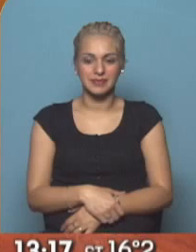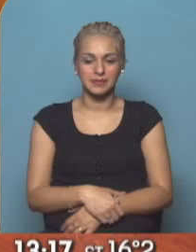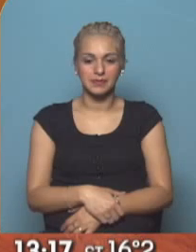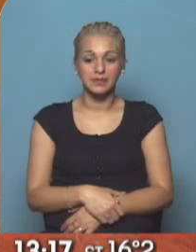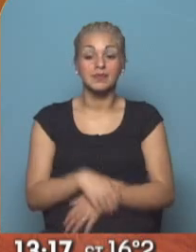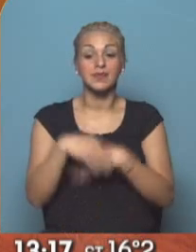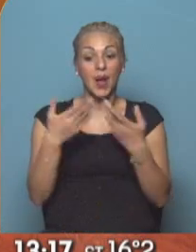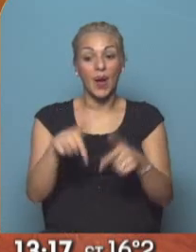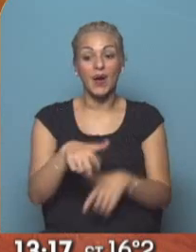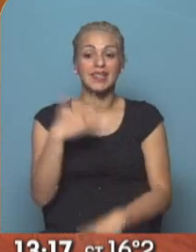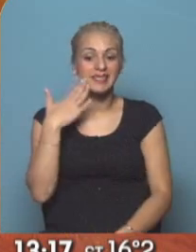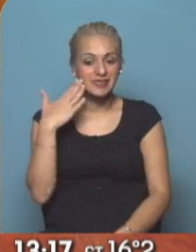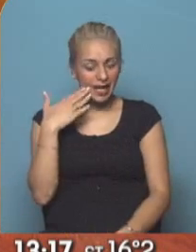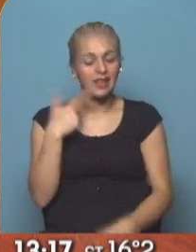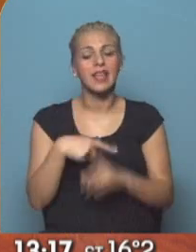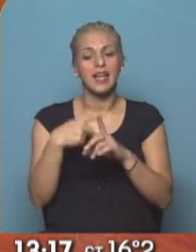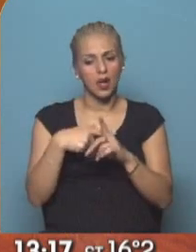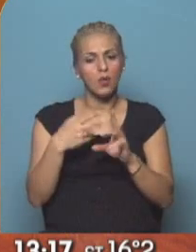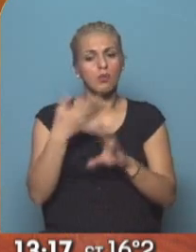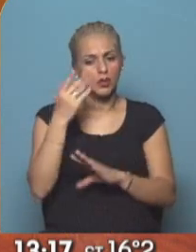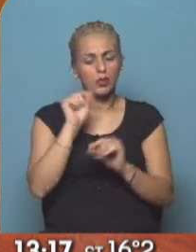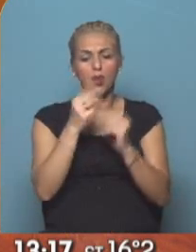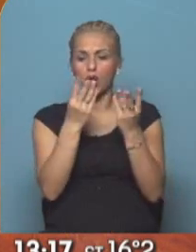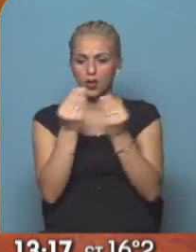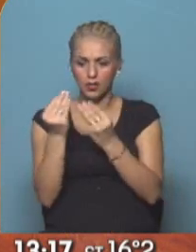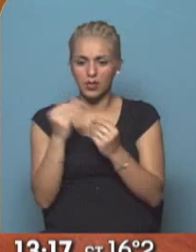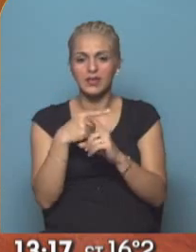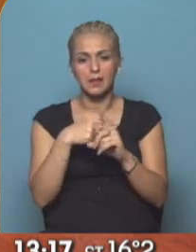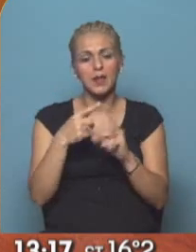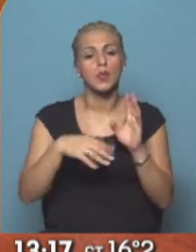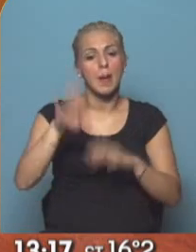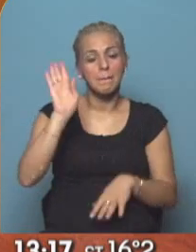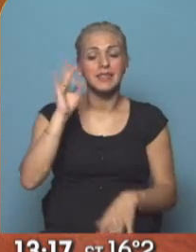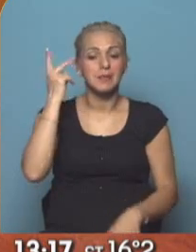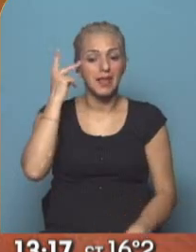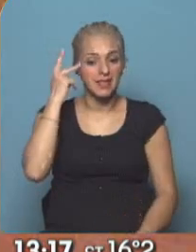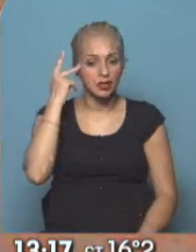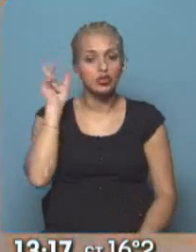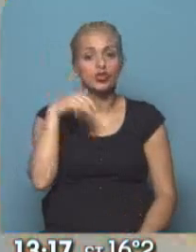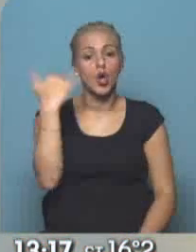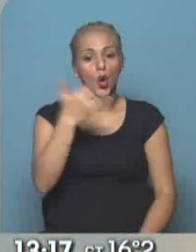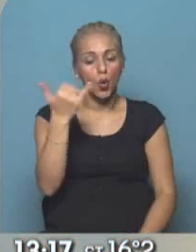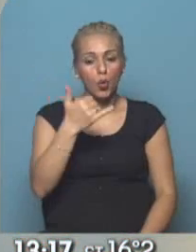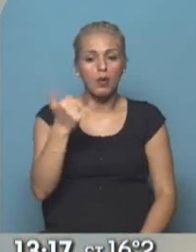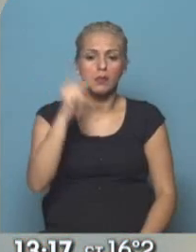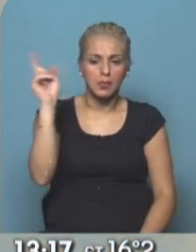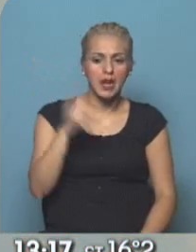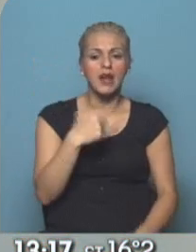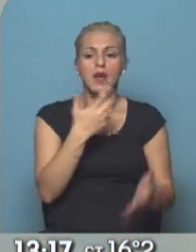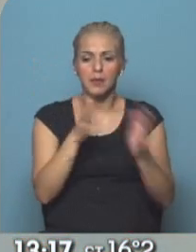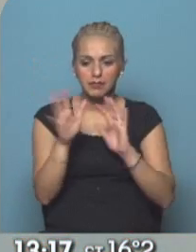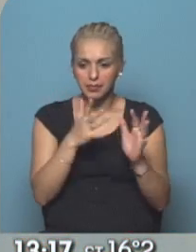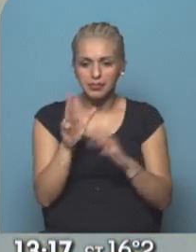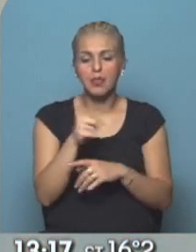Y tendremos una tarde con un leve aumento de nubosidad, ascenso de las temperaturas máximas que rondarán los 18 grados. El jueves ingresará aire un poco más fresco a la